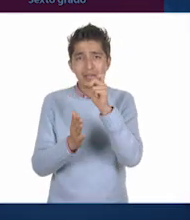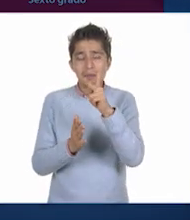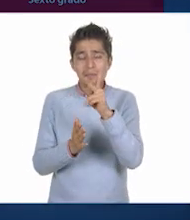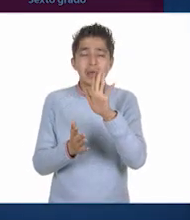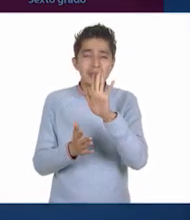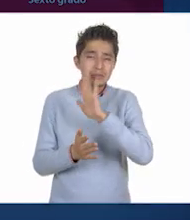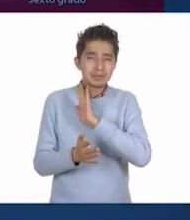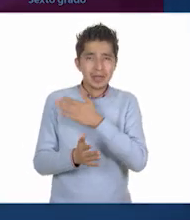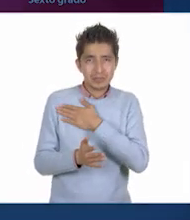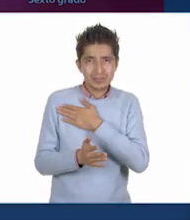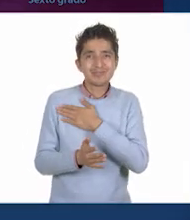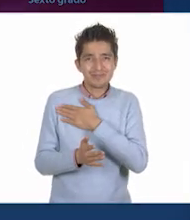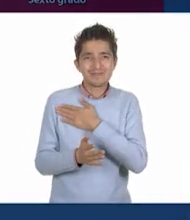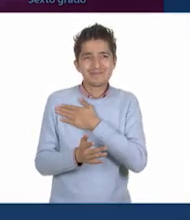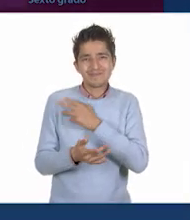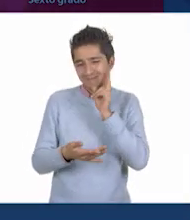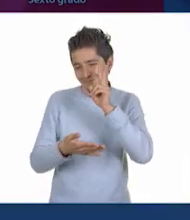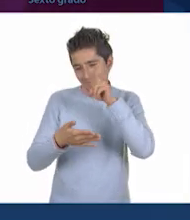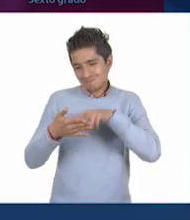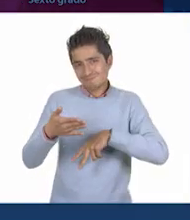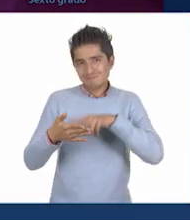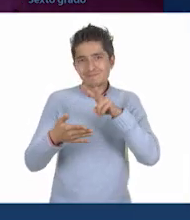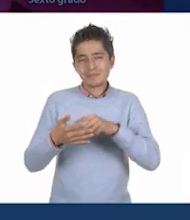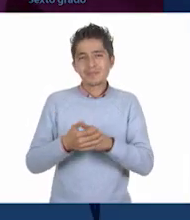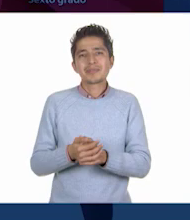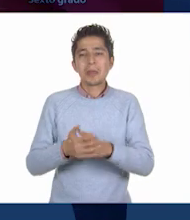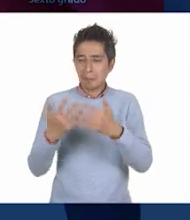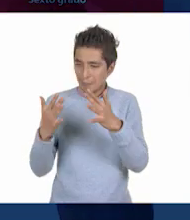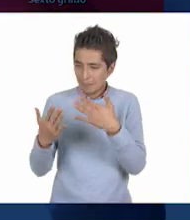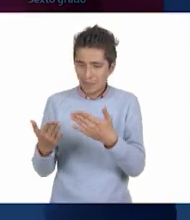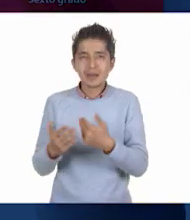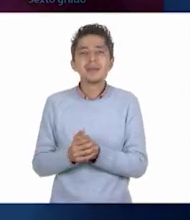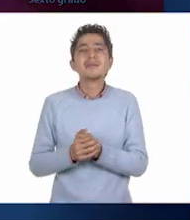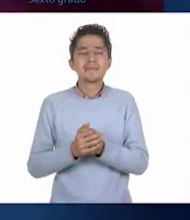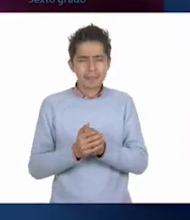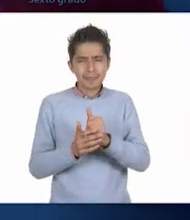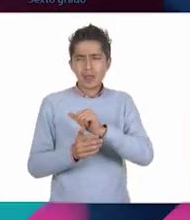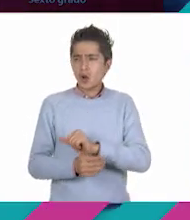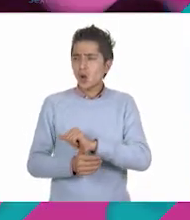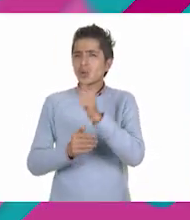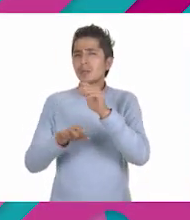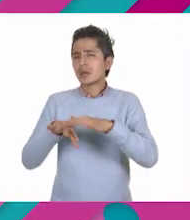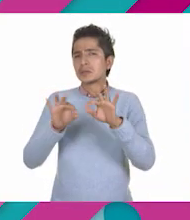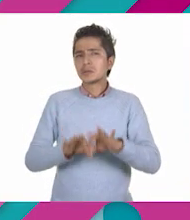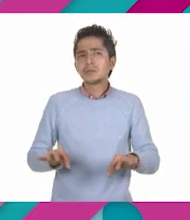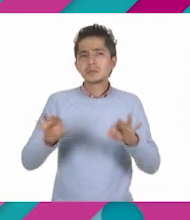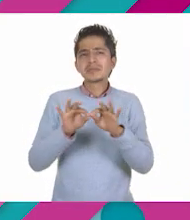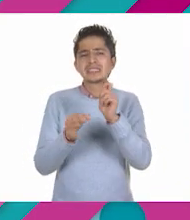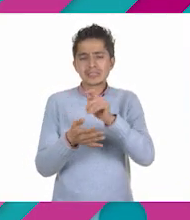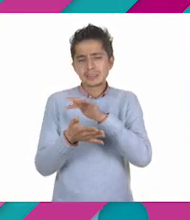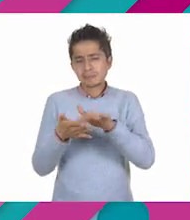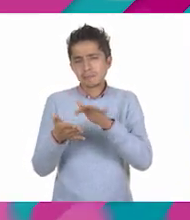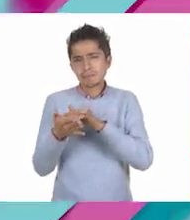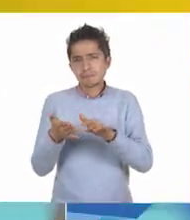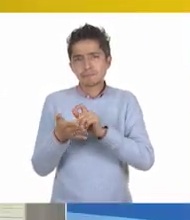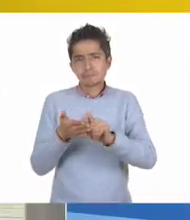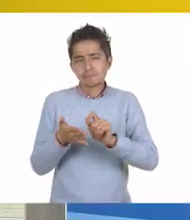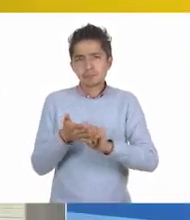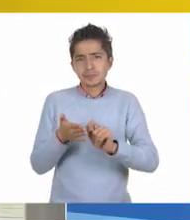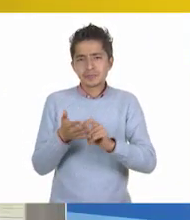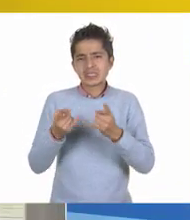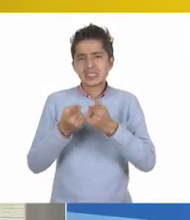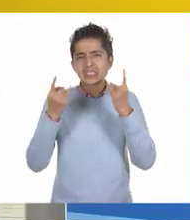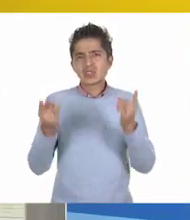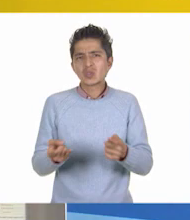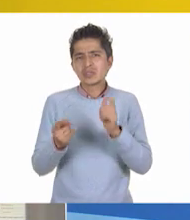español. Bravo, María. Ahora vayamos con otro elemento muy importante de la redacción de los relatos